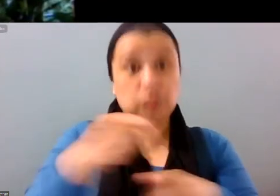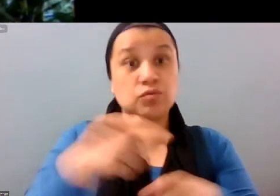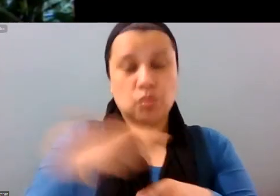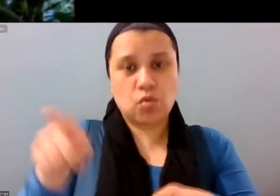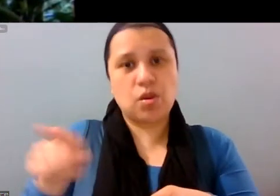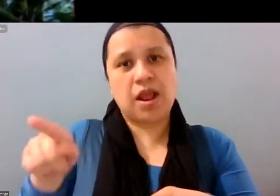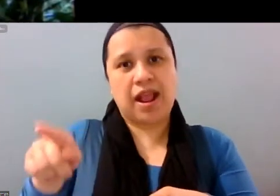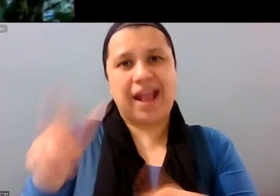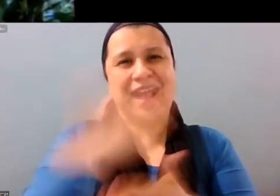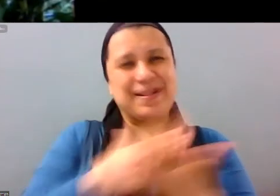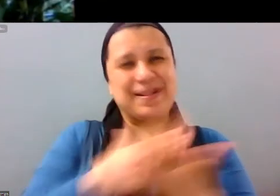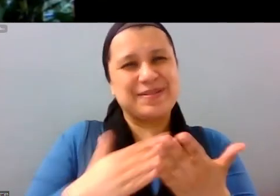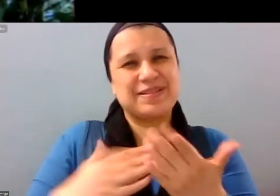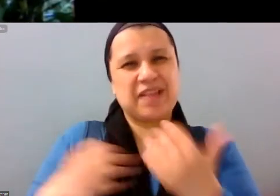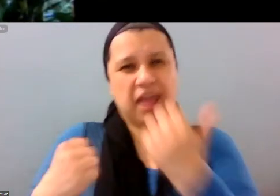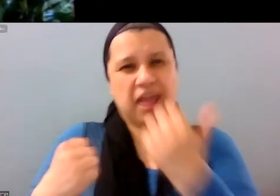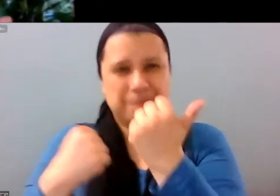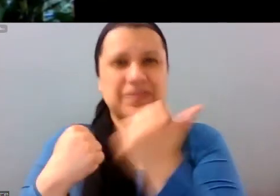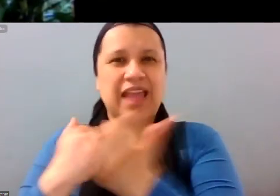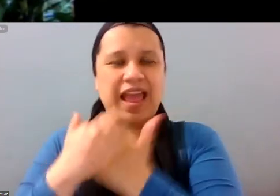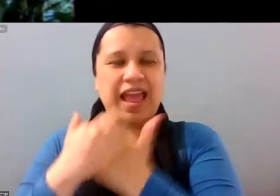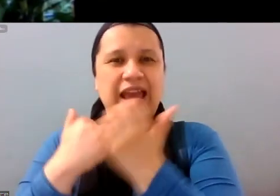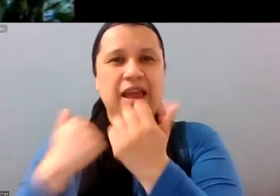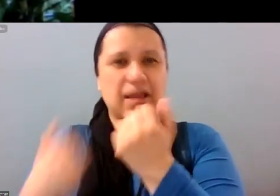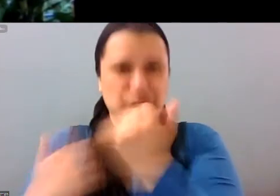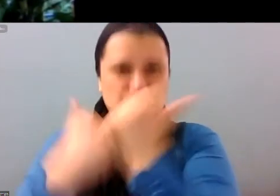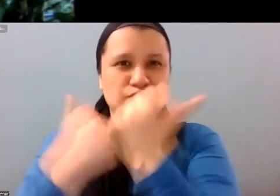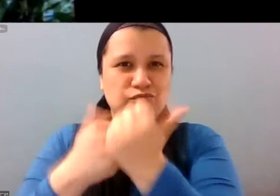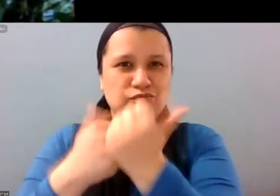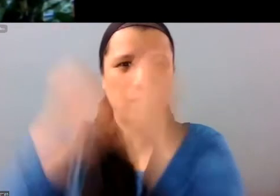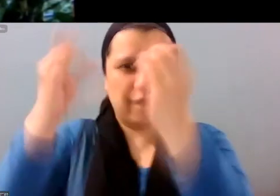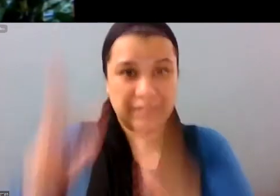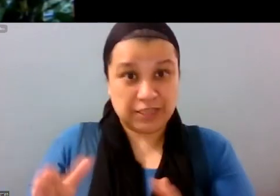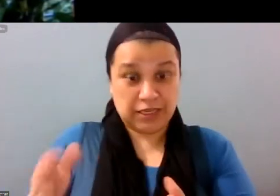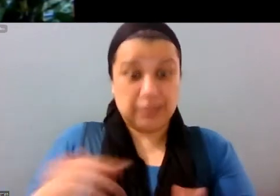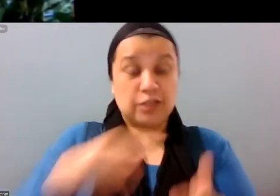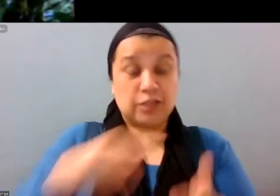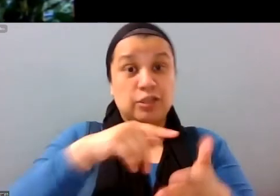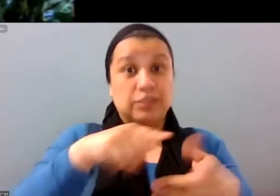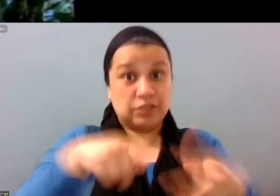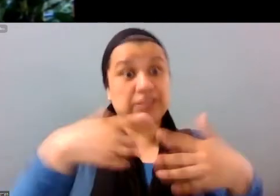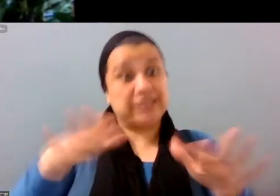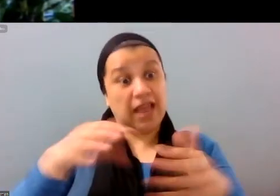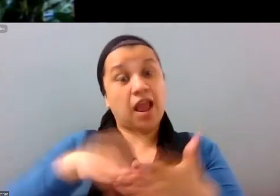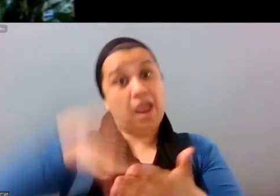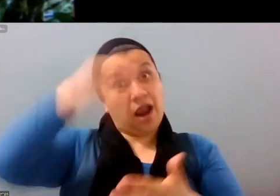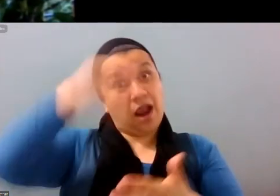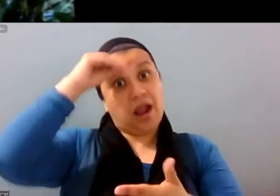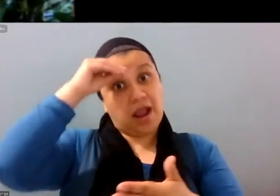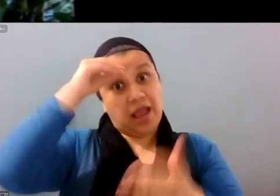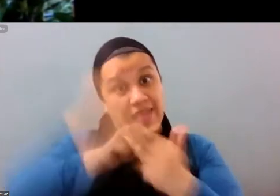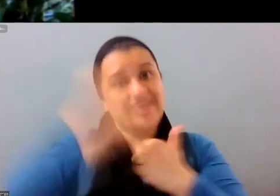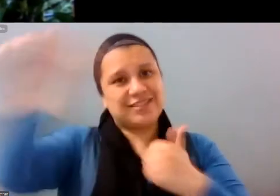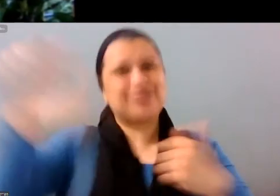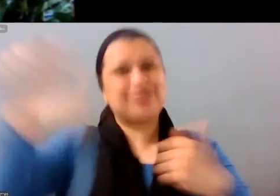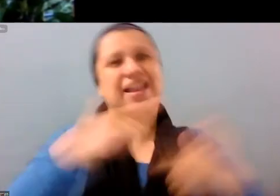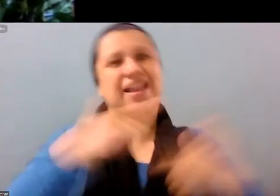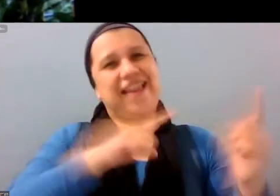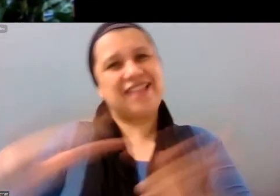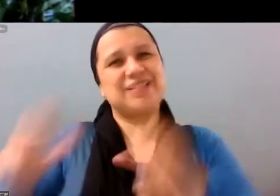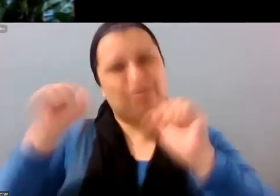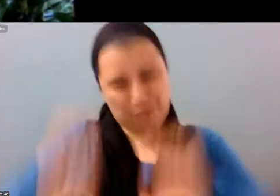apoyaron al mismo docente de aula porque al ser ellos sujetos de una formación a distancia estaban más preparados para poder dar esa